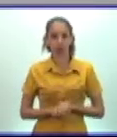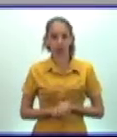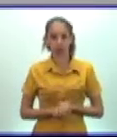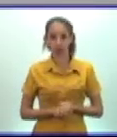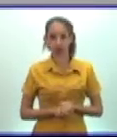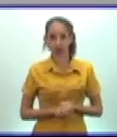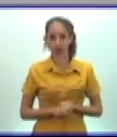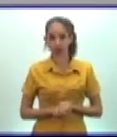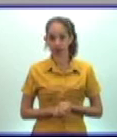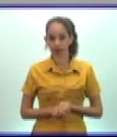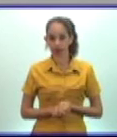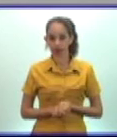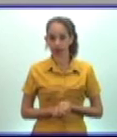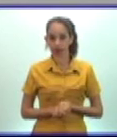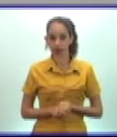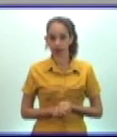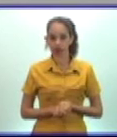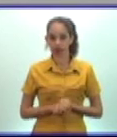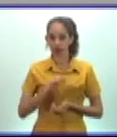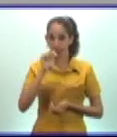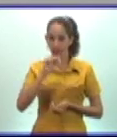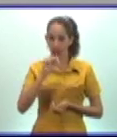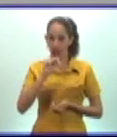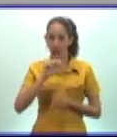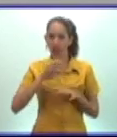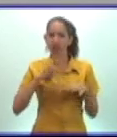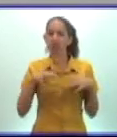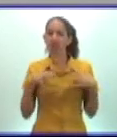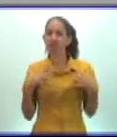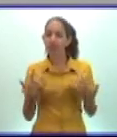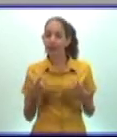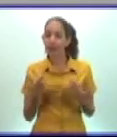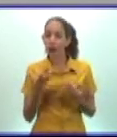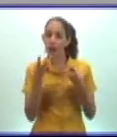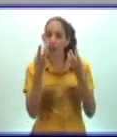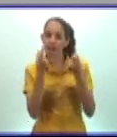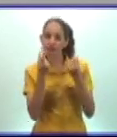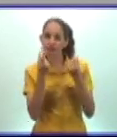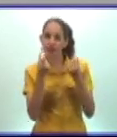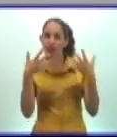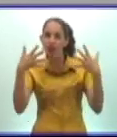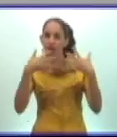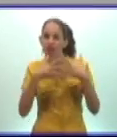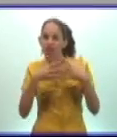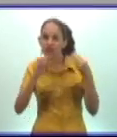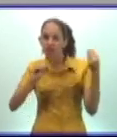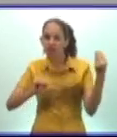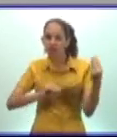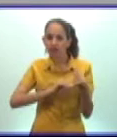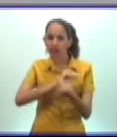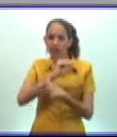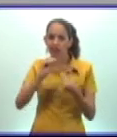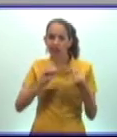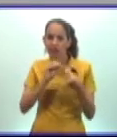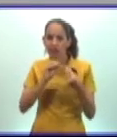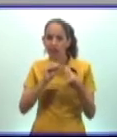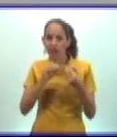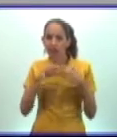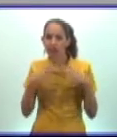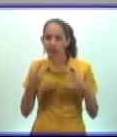Ahora, ¿cómo convertir un número mixto a una fracción